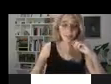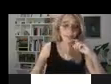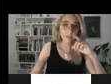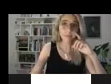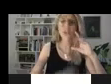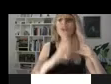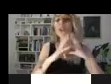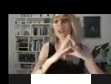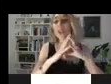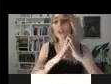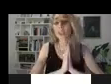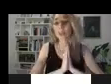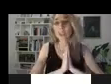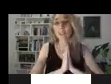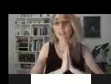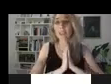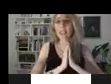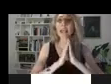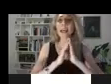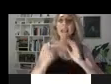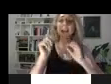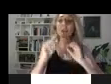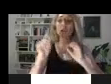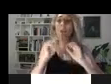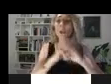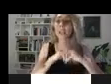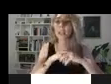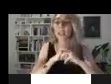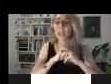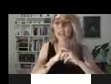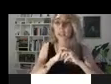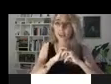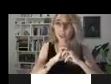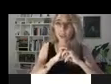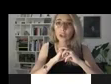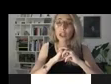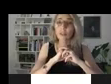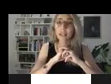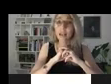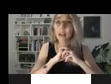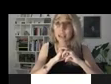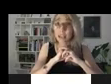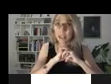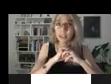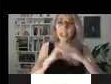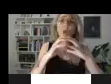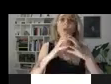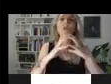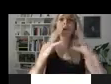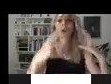Alemania. Nosotros, lamentablemente, estamos en el circulito, en la parte